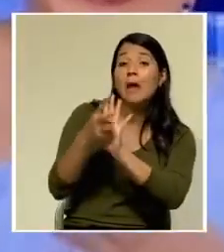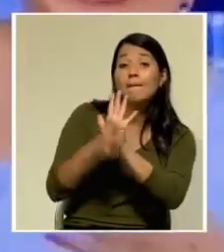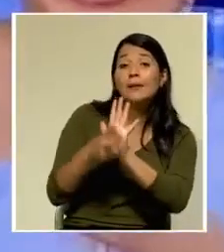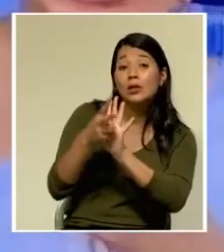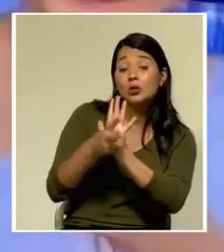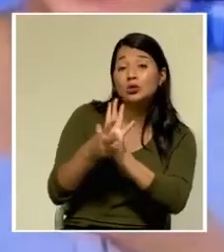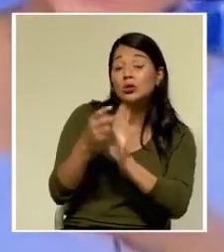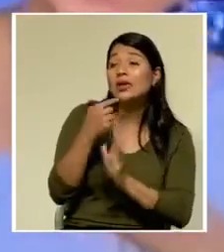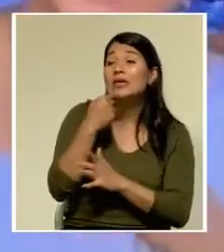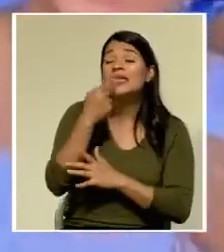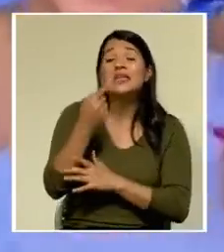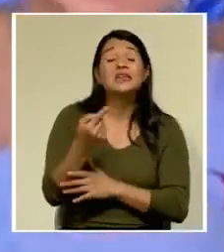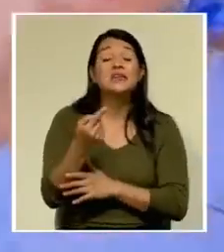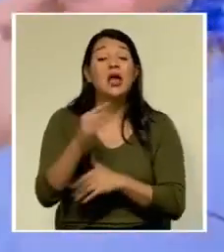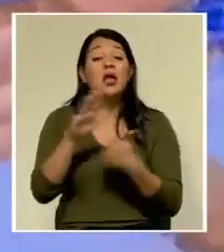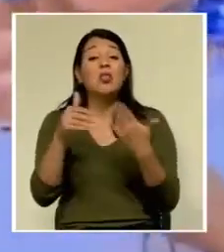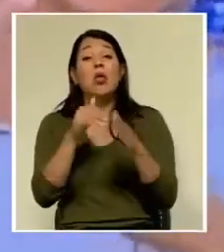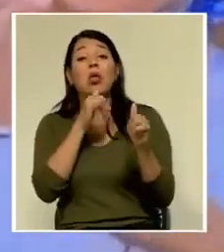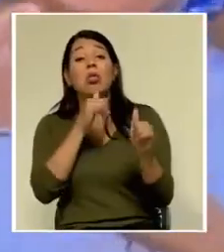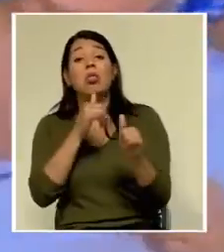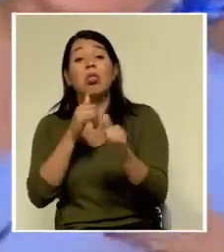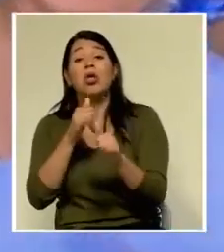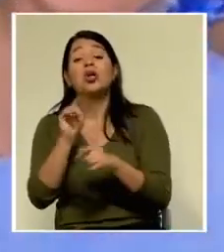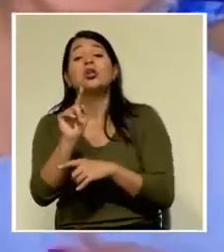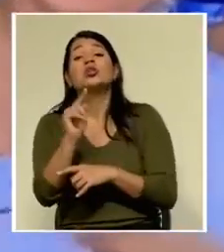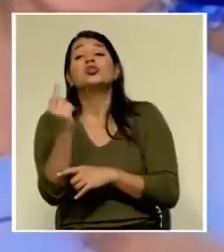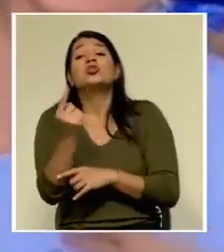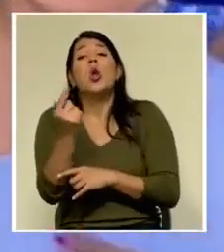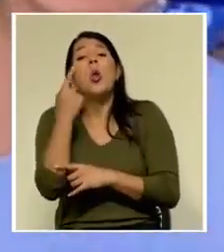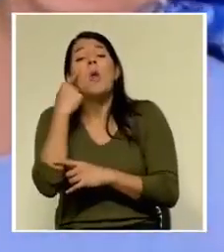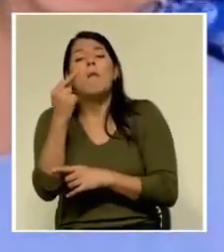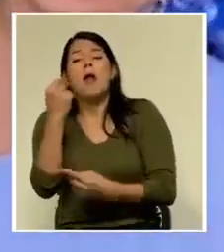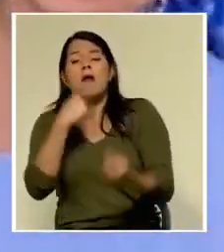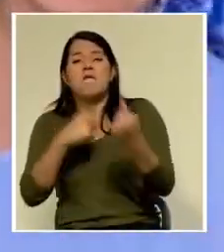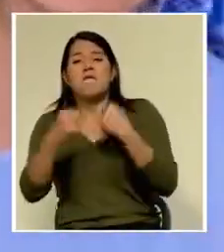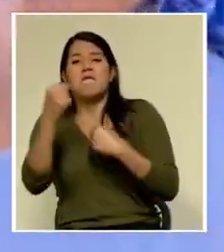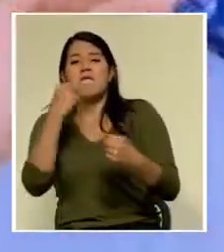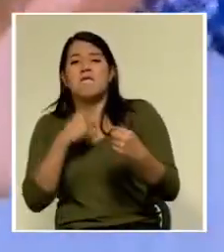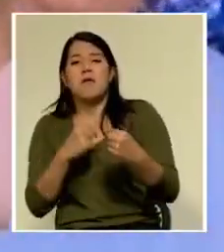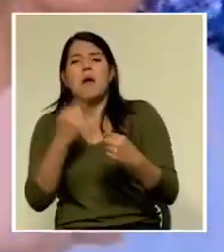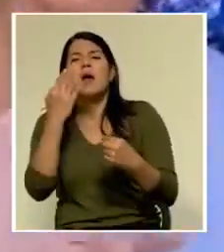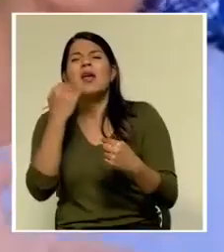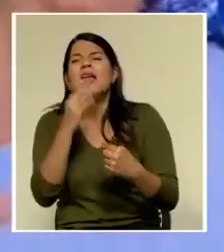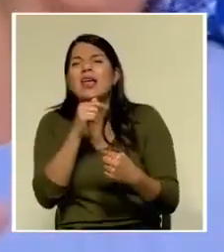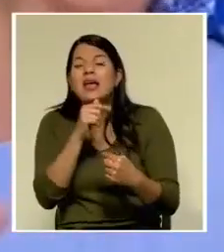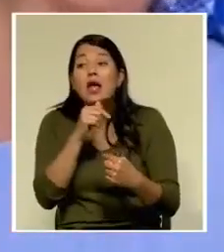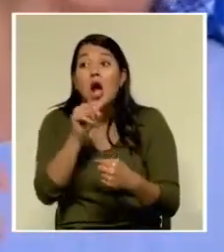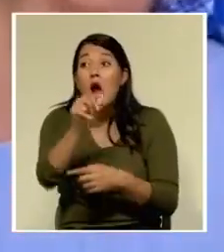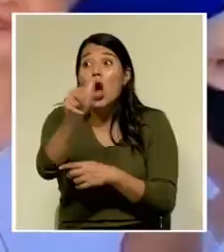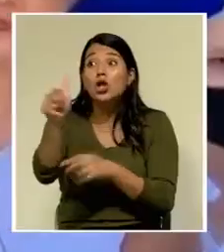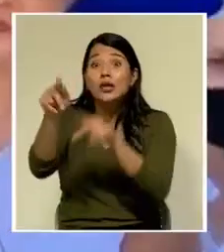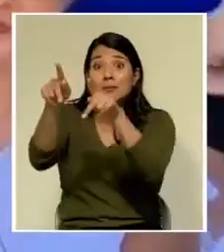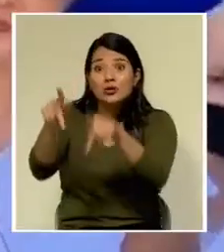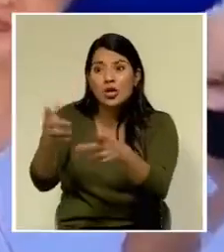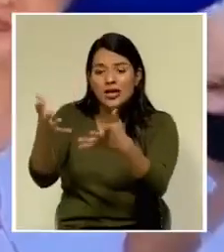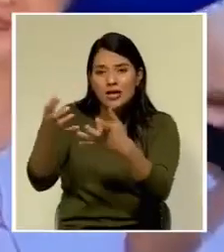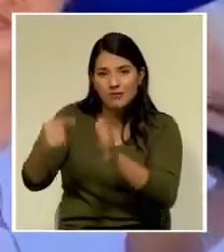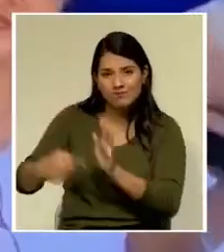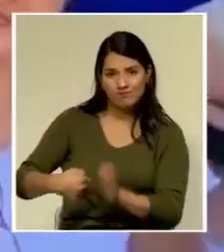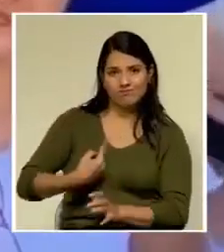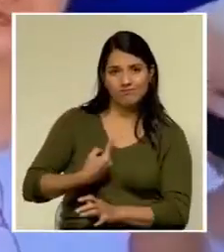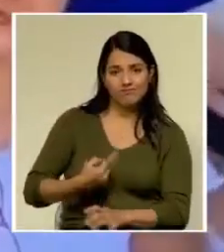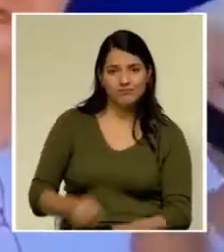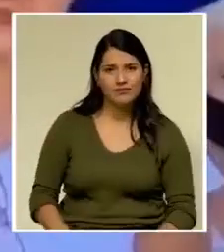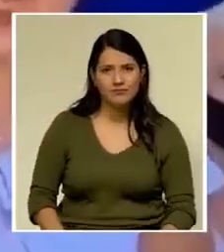las denuncias como una cortina de humo y un intento de sus opositores para perjudicarlo.